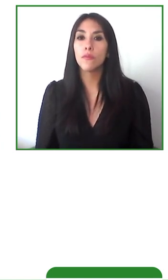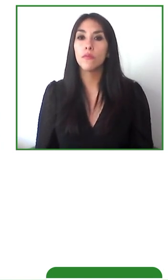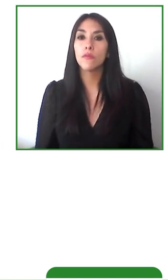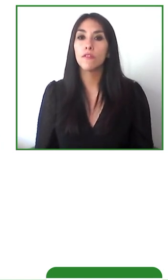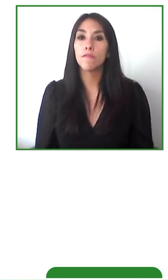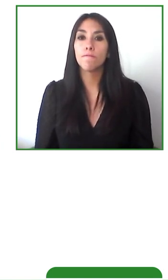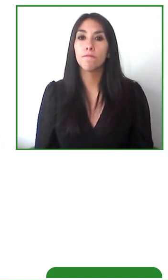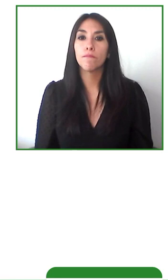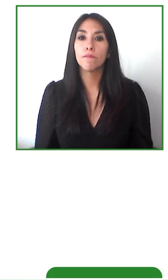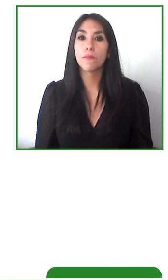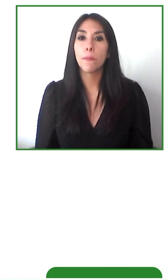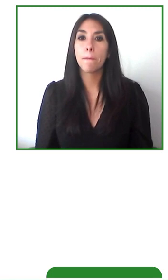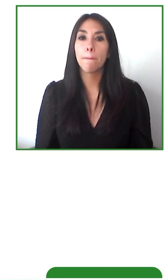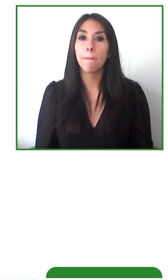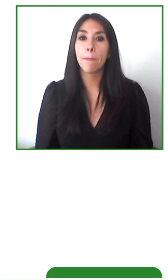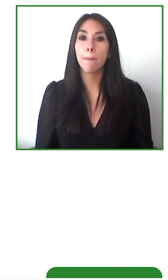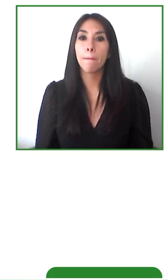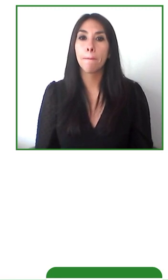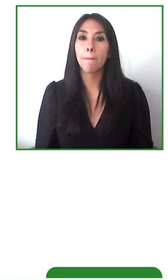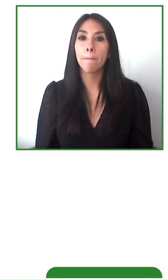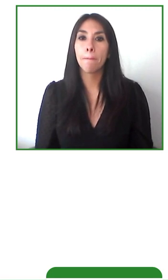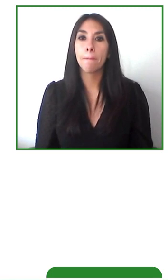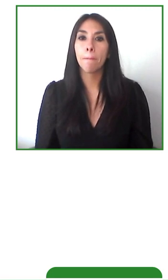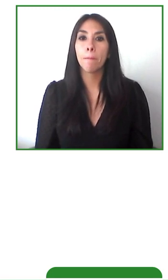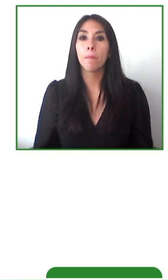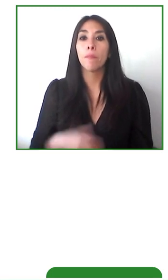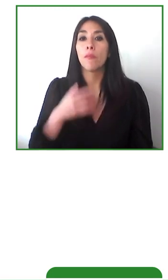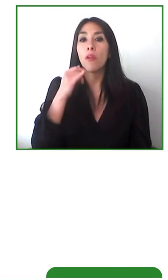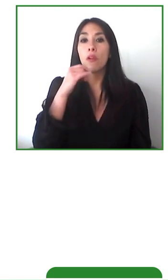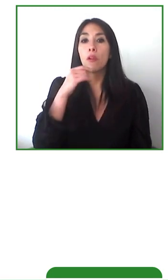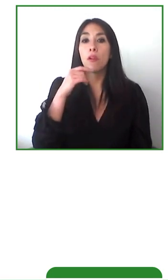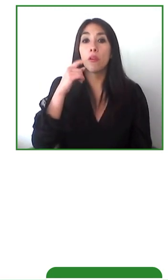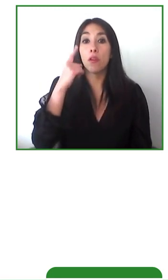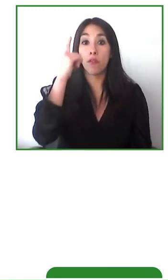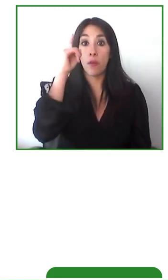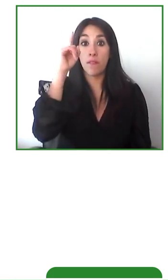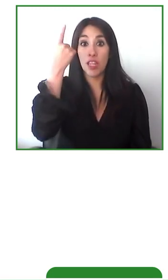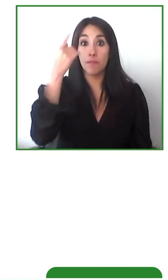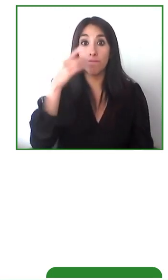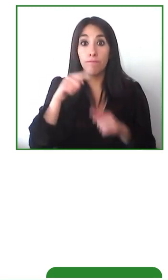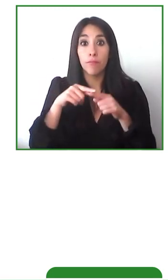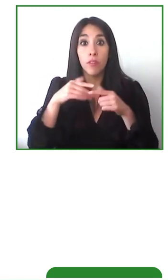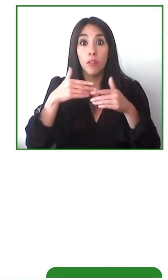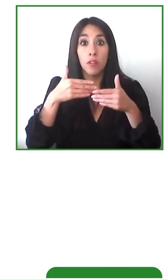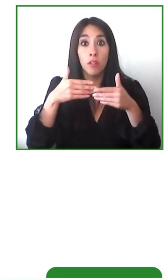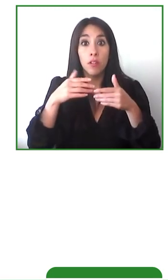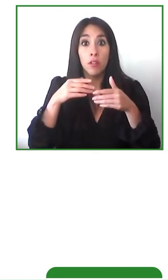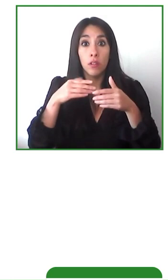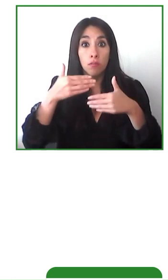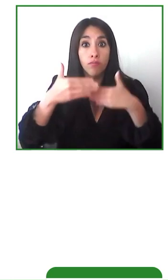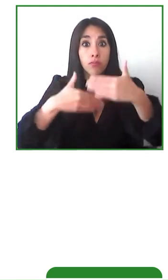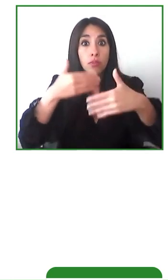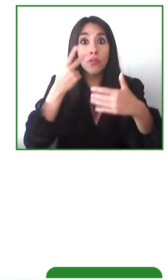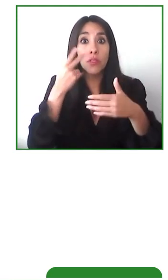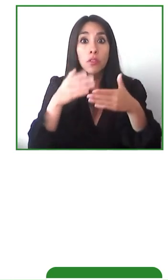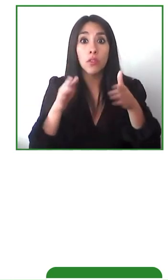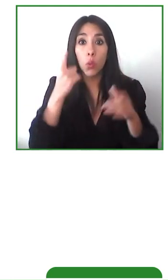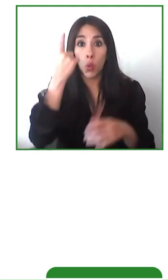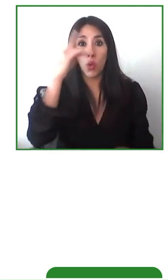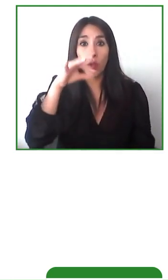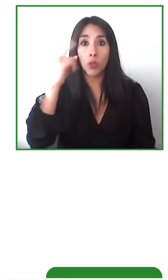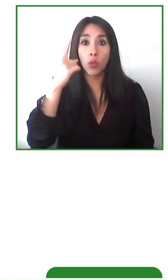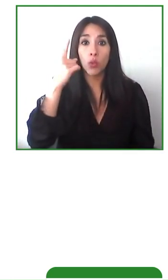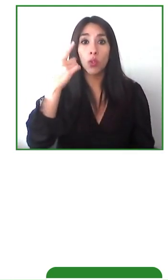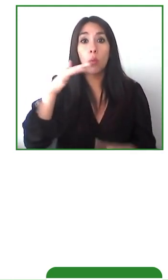Cuando empezamos a hablar con los socios potenciales, una de las cosas que es tan importante es mostrar los valores que tenemos